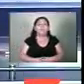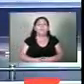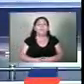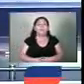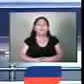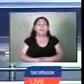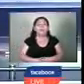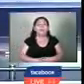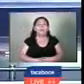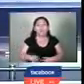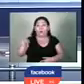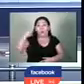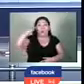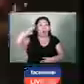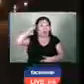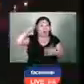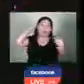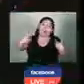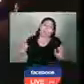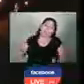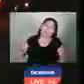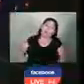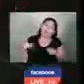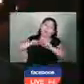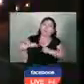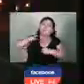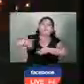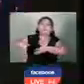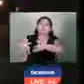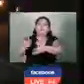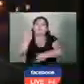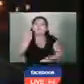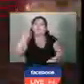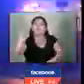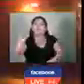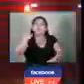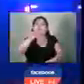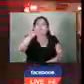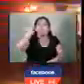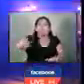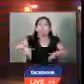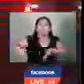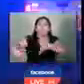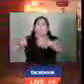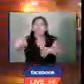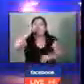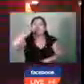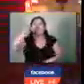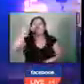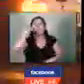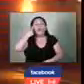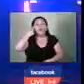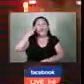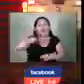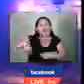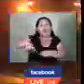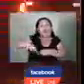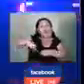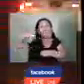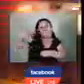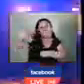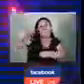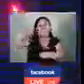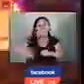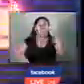Y el cuerpo sin vida de un hombre fue localizado en el kilómetro 14 de la carretera de Oro, en el sentido que de Apopa conduce hacia San